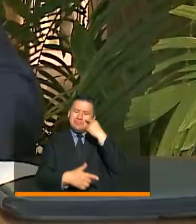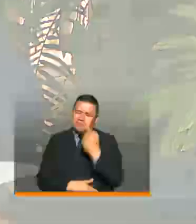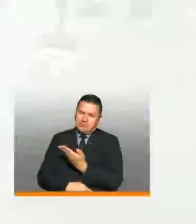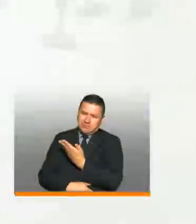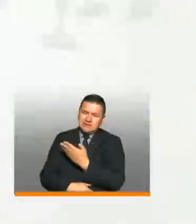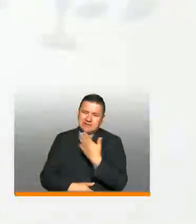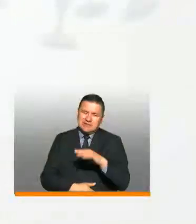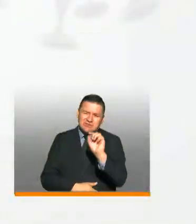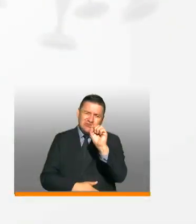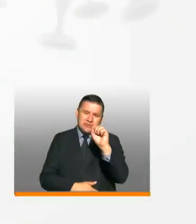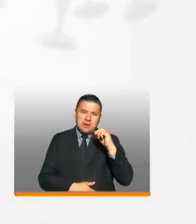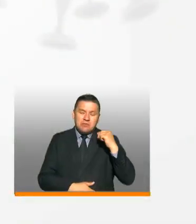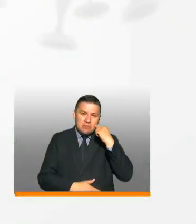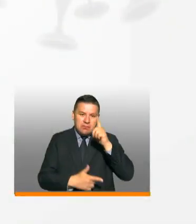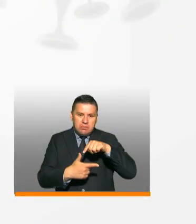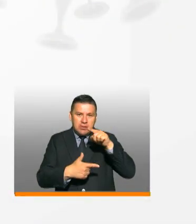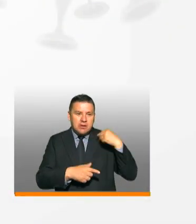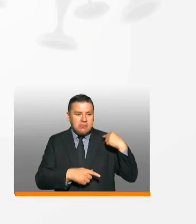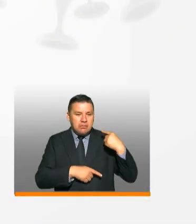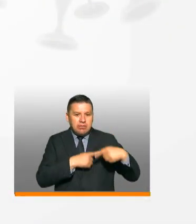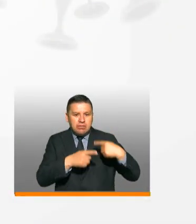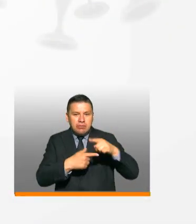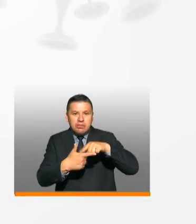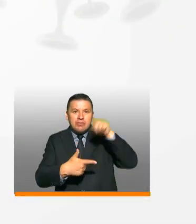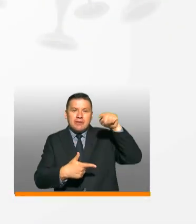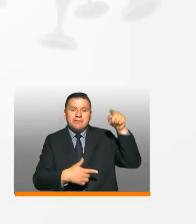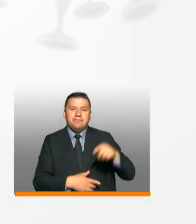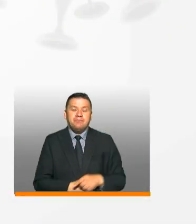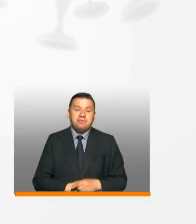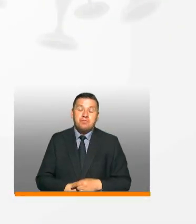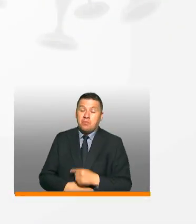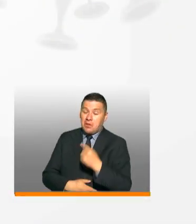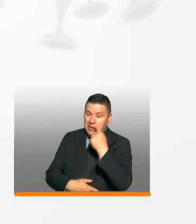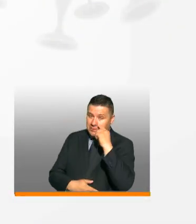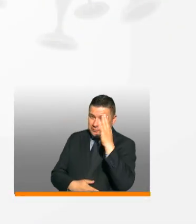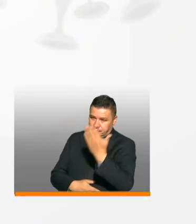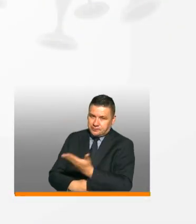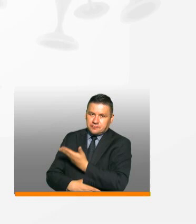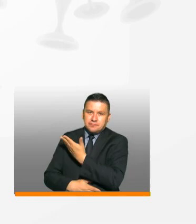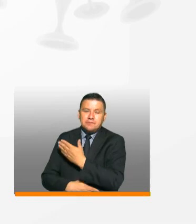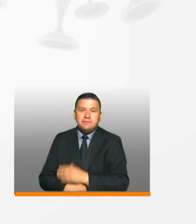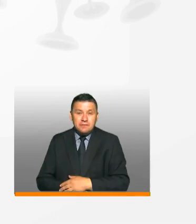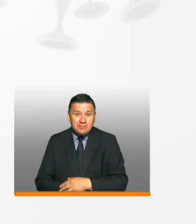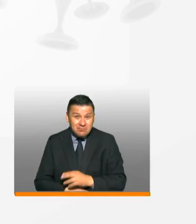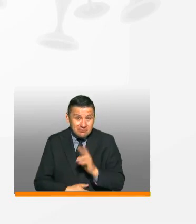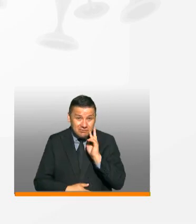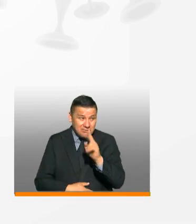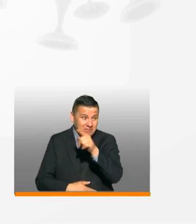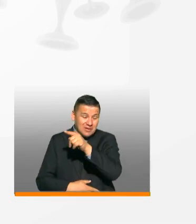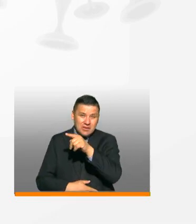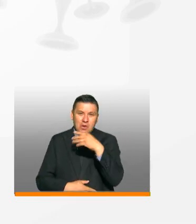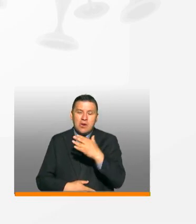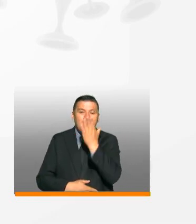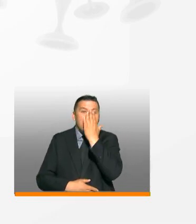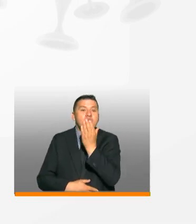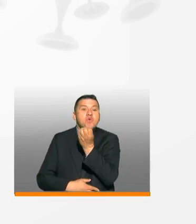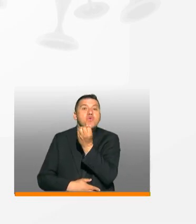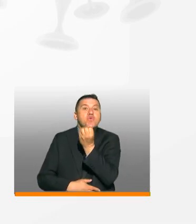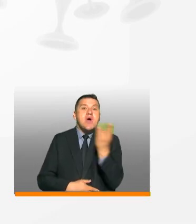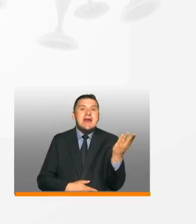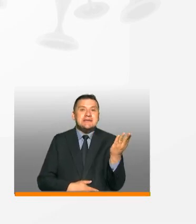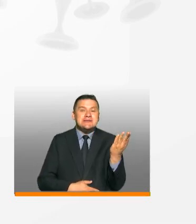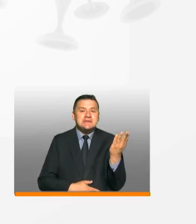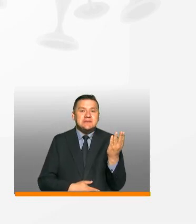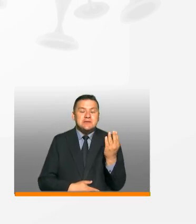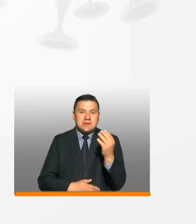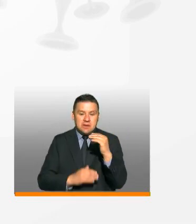de pandemia un momento, por favor. En esta tasa, en esta gráfica, ven en la parte superior la cantidad de casos y en la